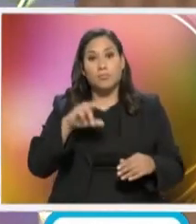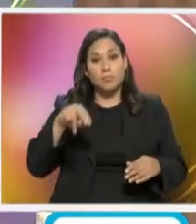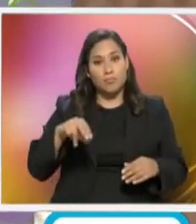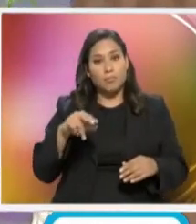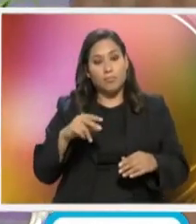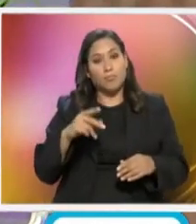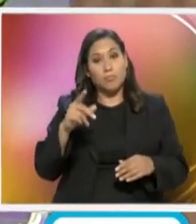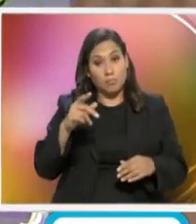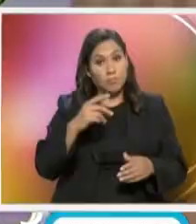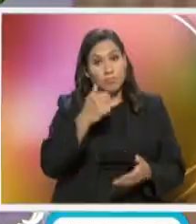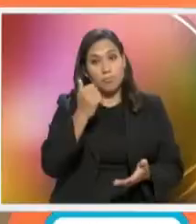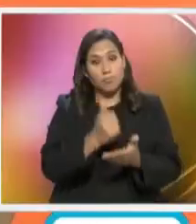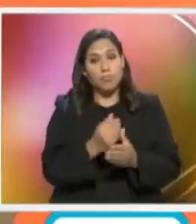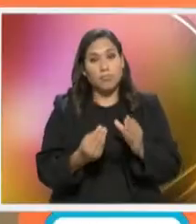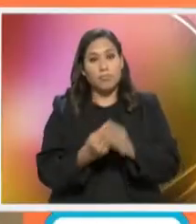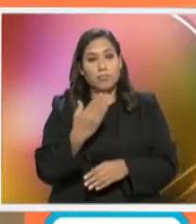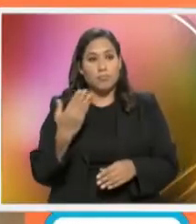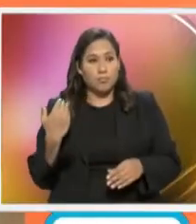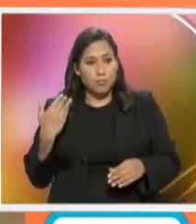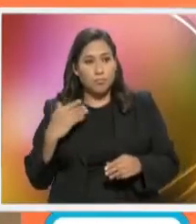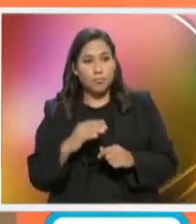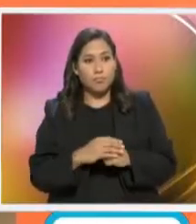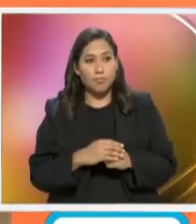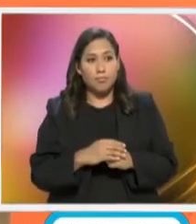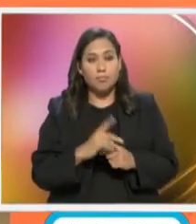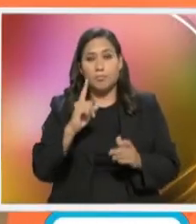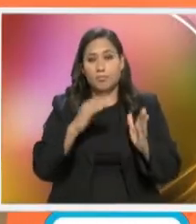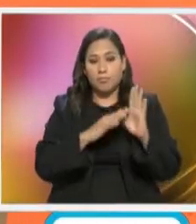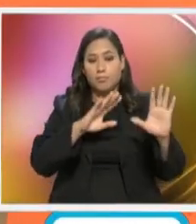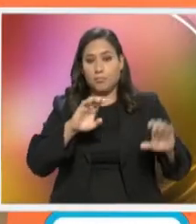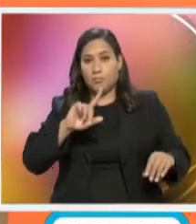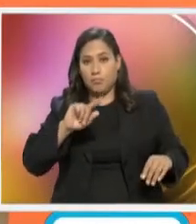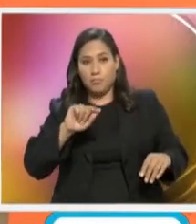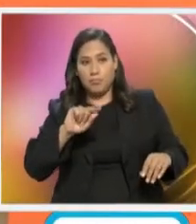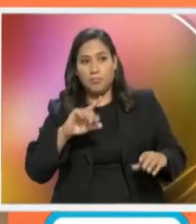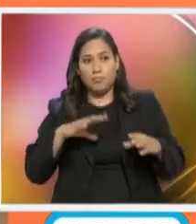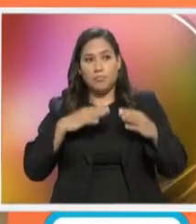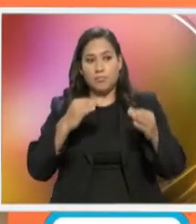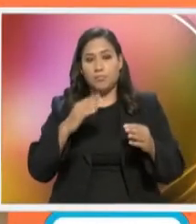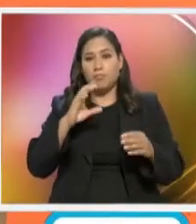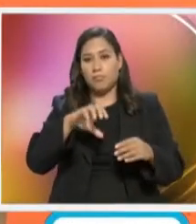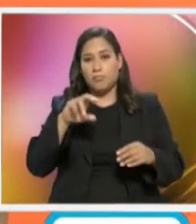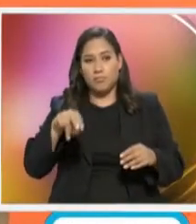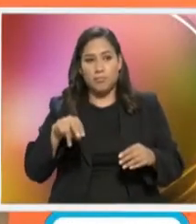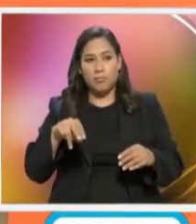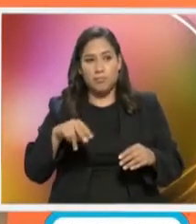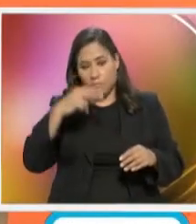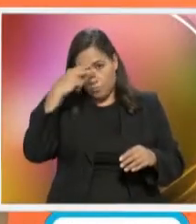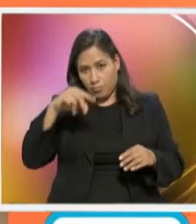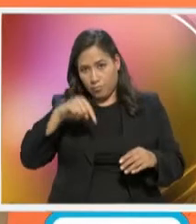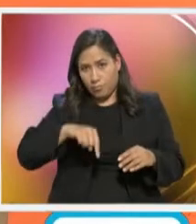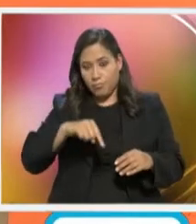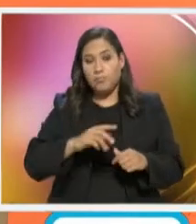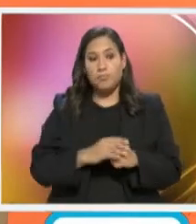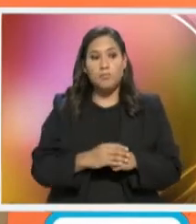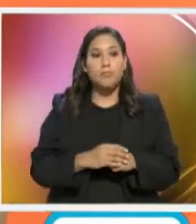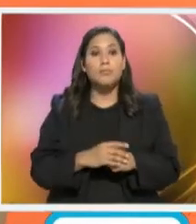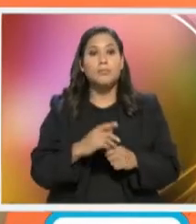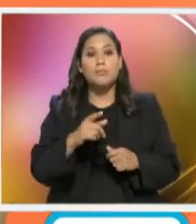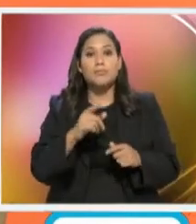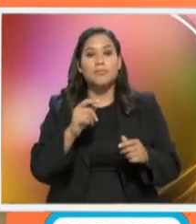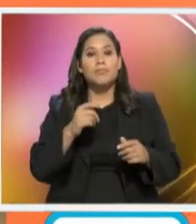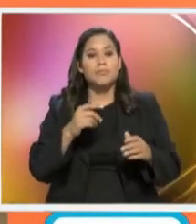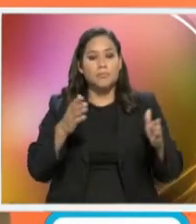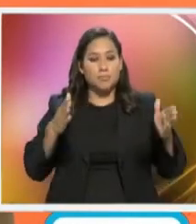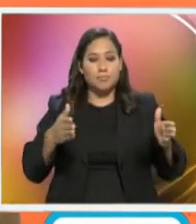es la ciudad ¿Cancún? más nueva. ¿Ya? En 1970 se fundó Cancún en México, ¿Ya? en el